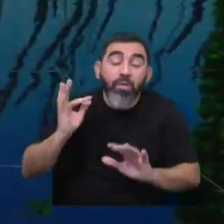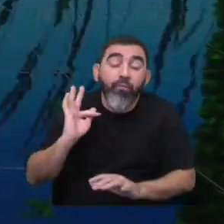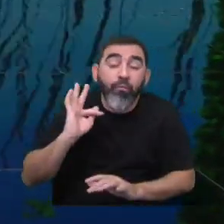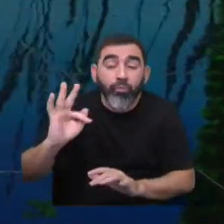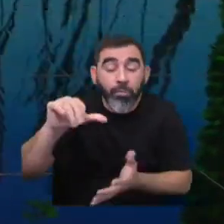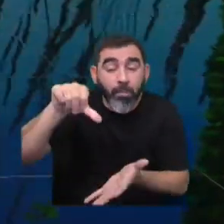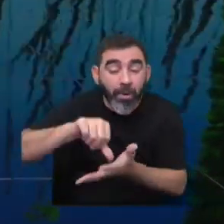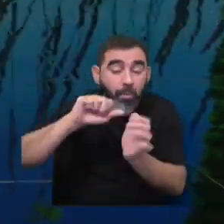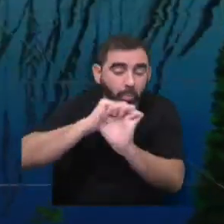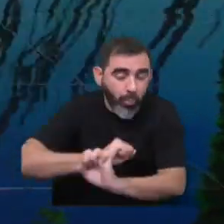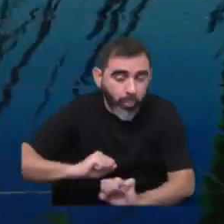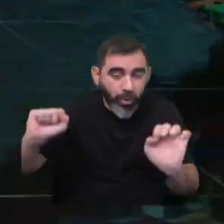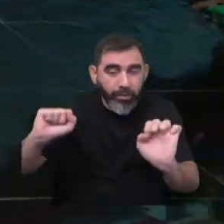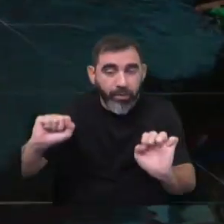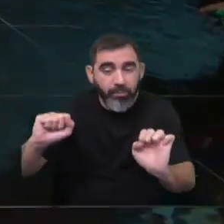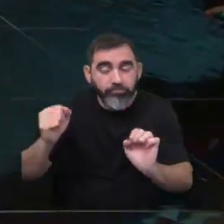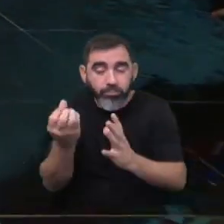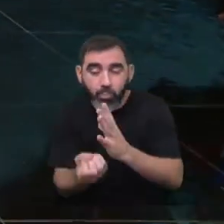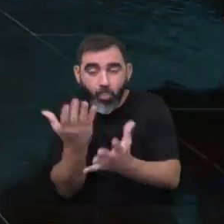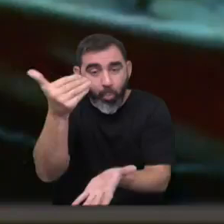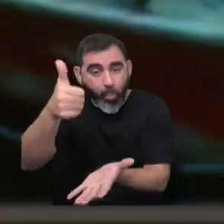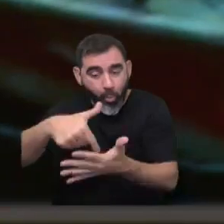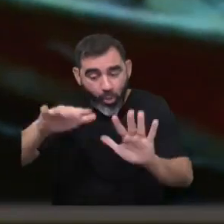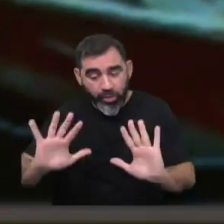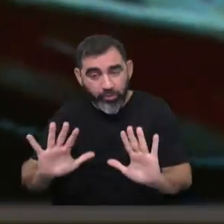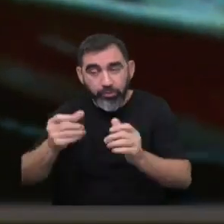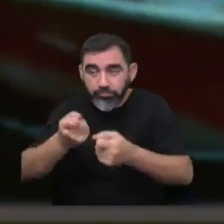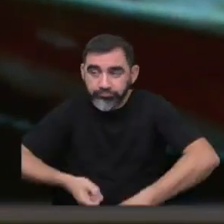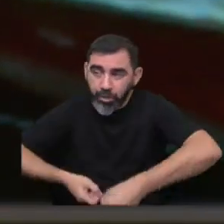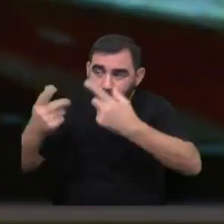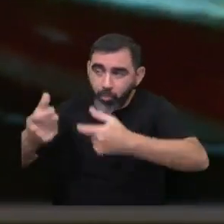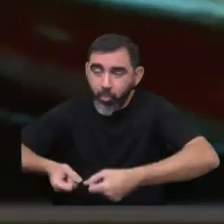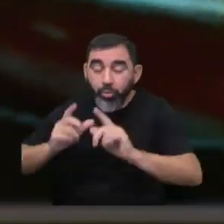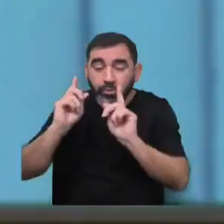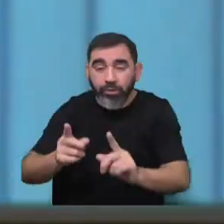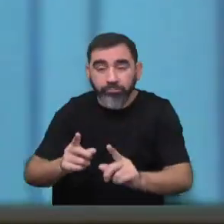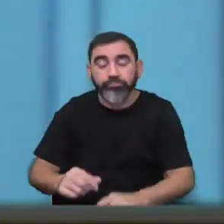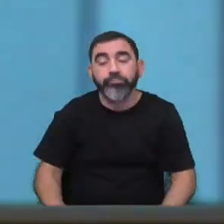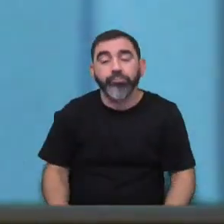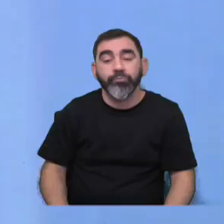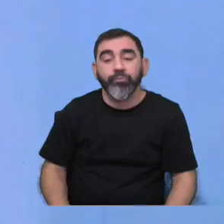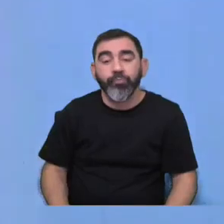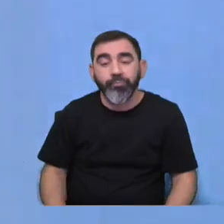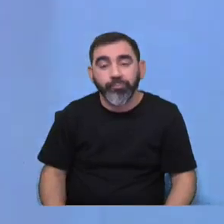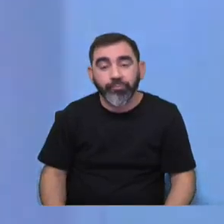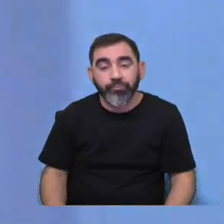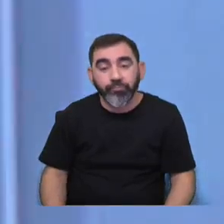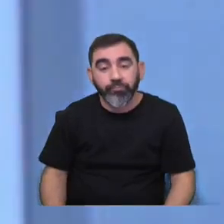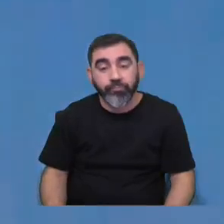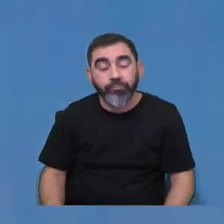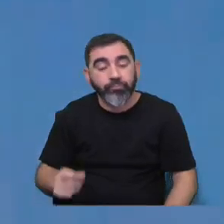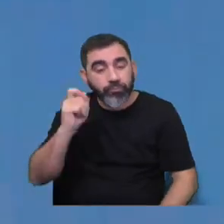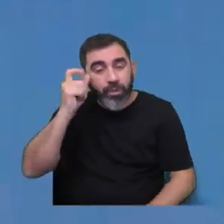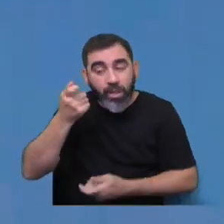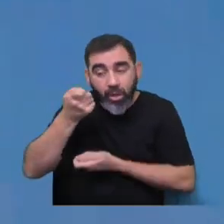país pueda ser un modelo de eso y además exportar y realmente generar riqueza a partir del hidrógeno. Y aportar desde el